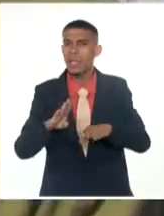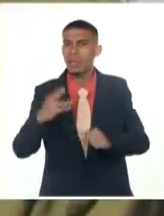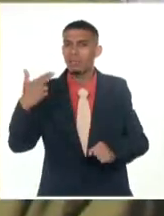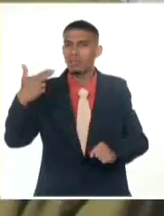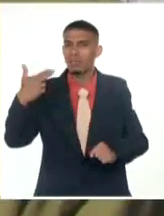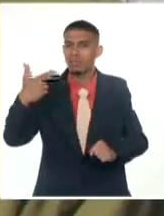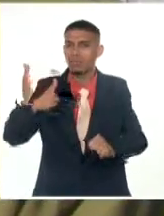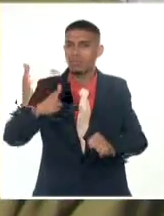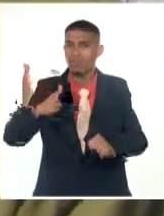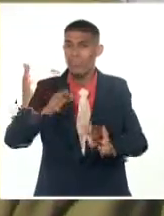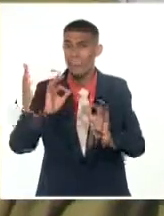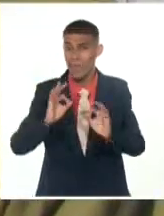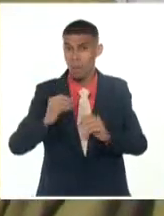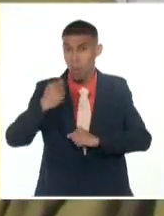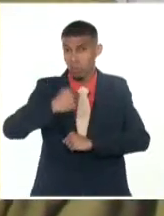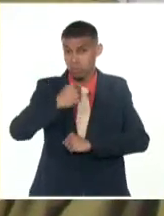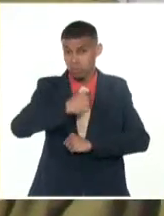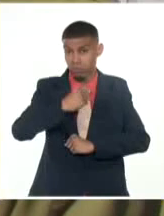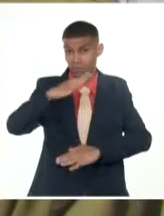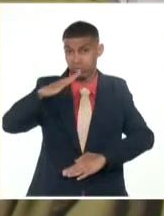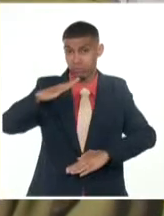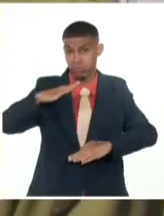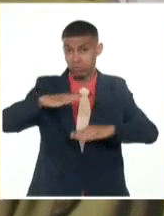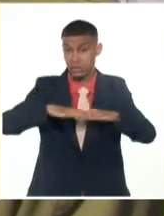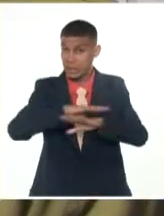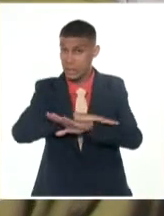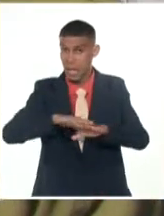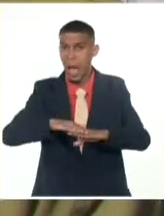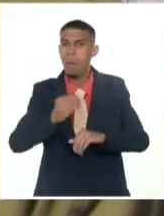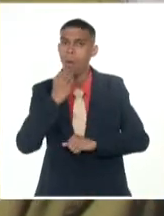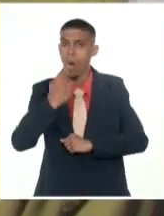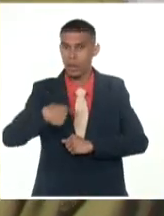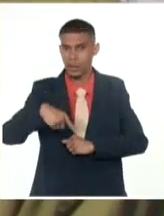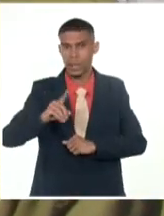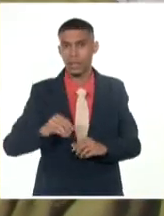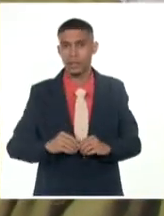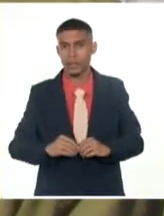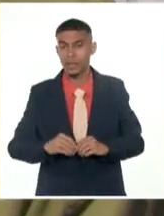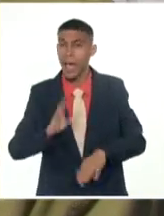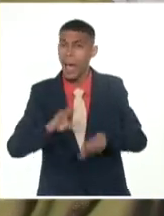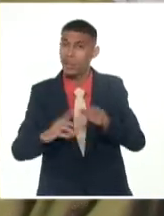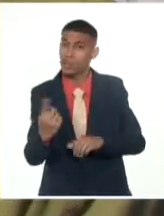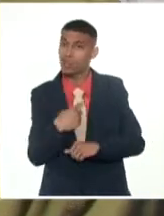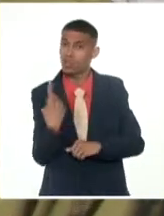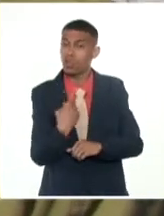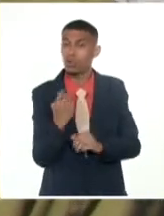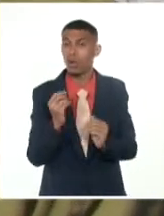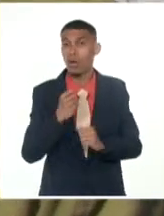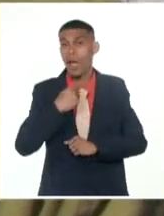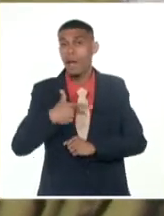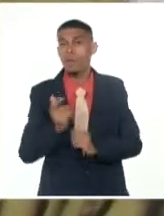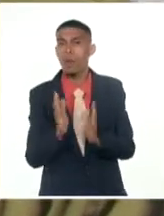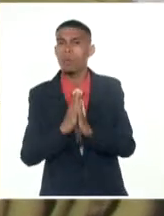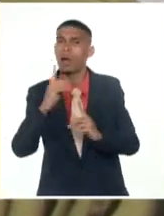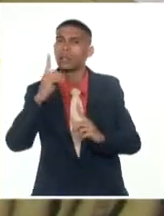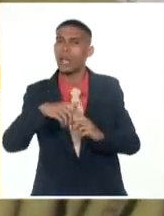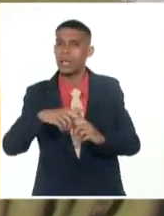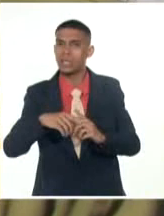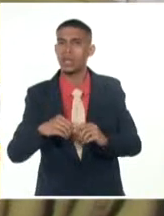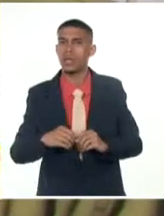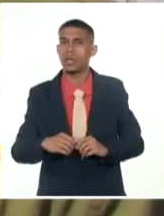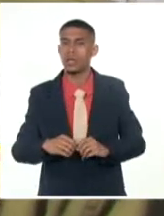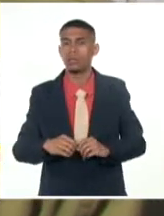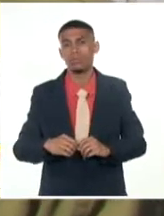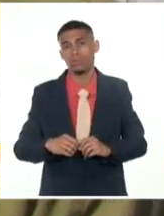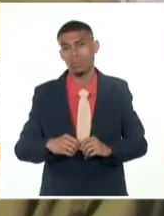pipas. A veces estamos en Batabanó y tenemos que esperar a que vengan, van a cargar a Matanza o a Puerto Escondido, y deben